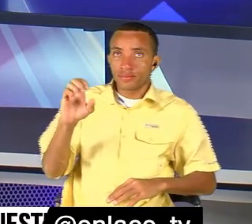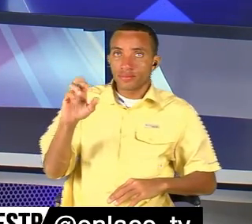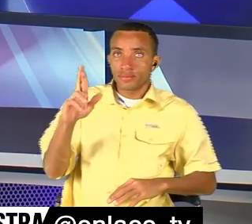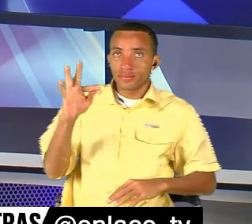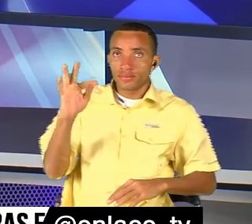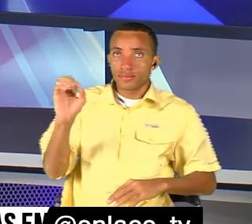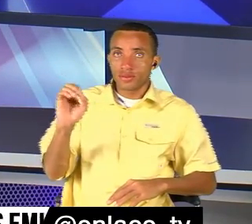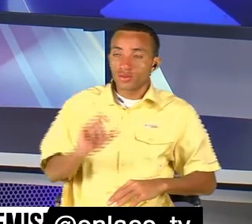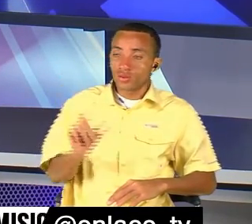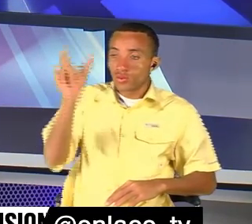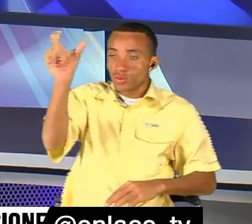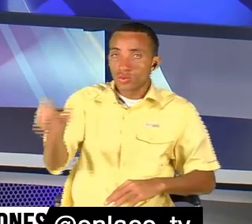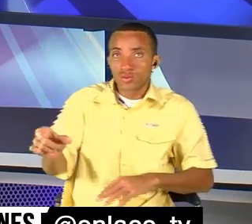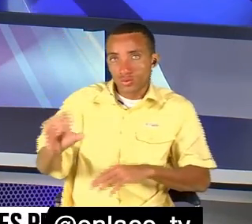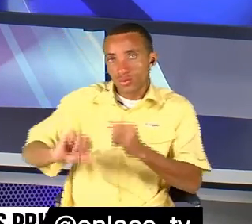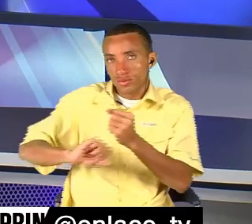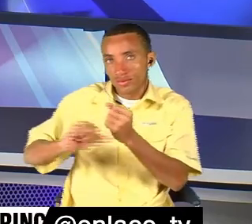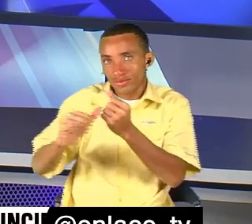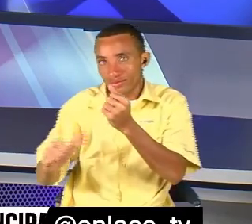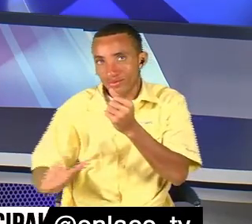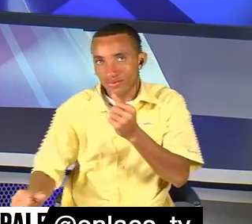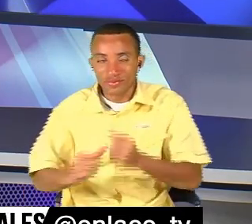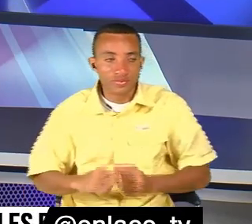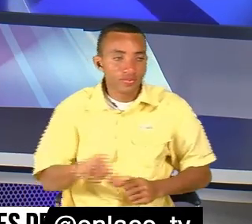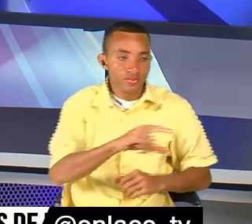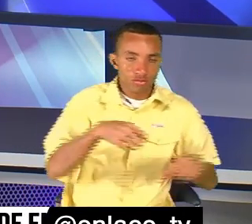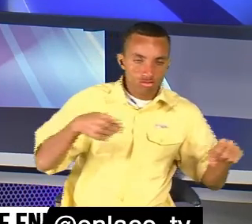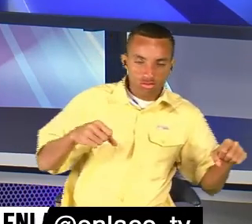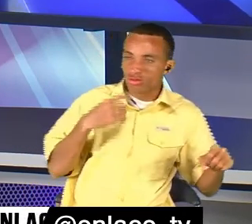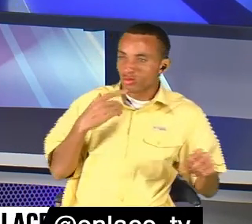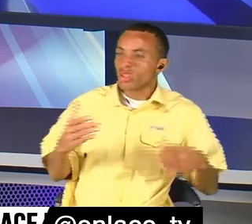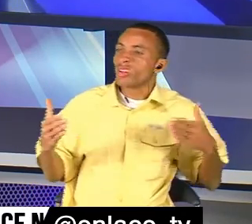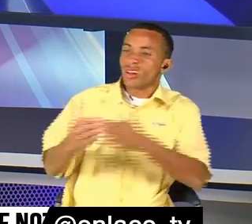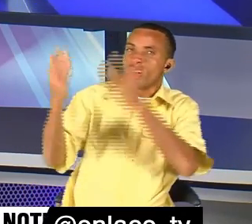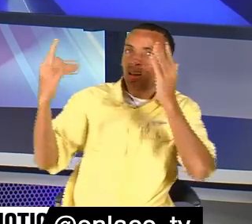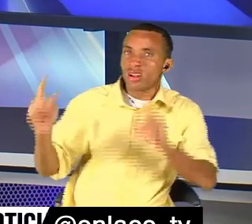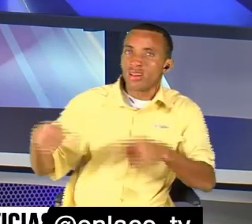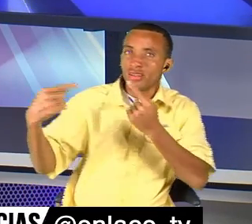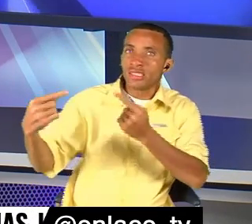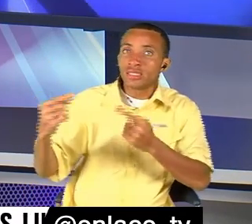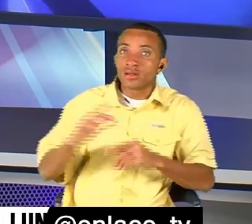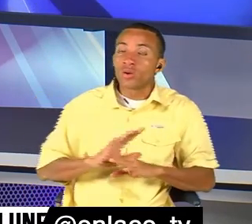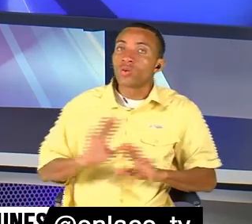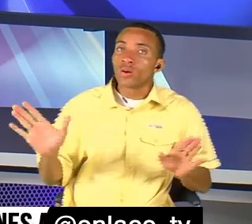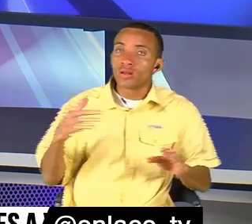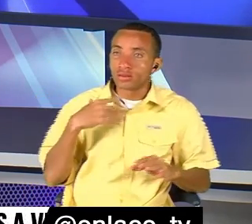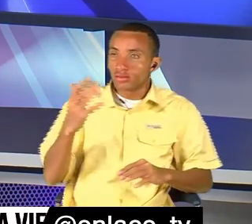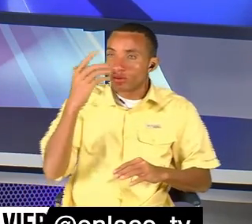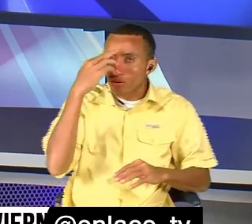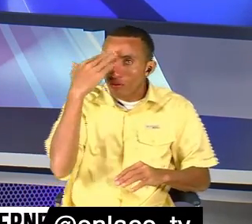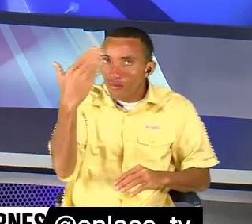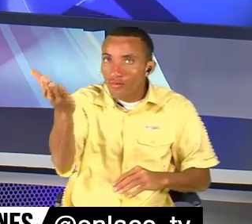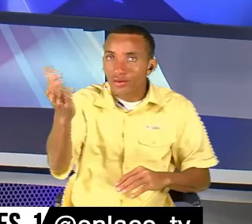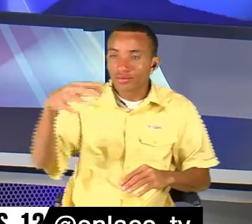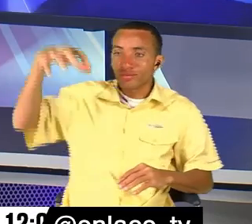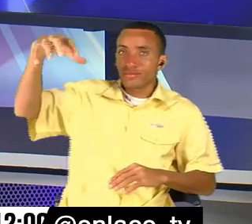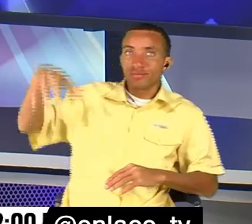fue víctima de una agresión por parte de un motociclista. El ataque se dio justo frente a la inspección ubicada en el sector del